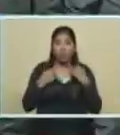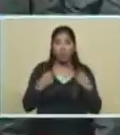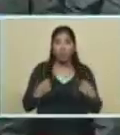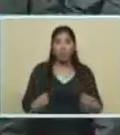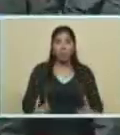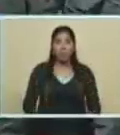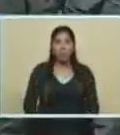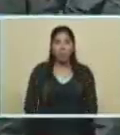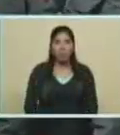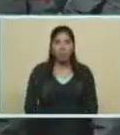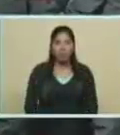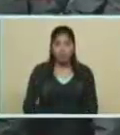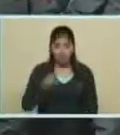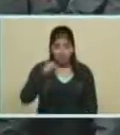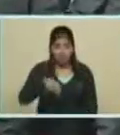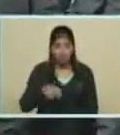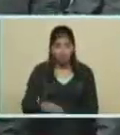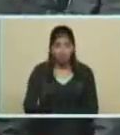¿Sí?